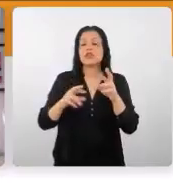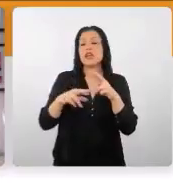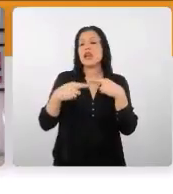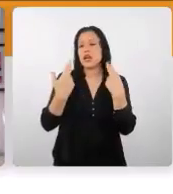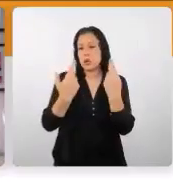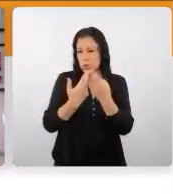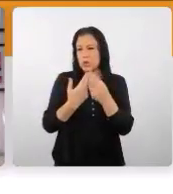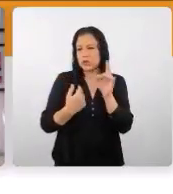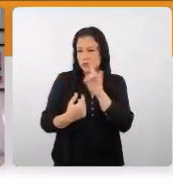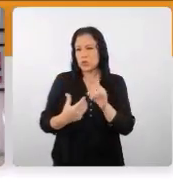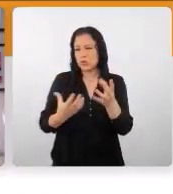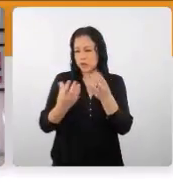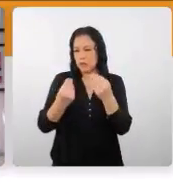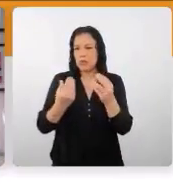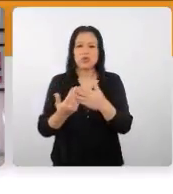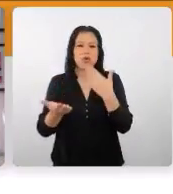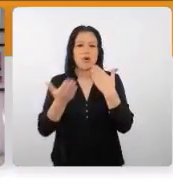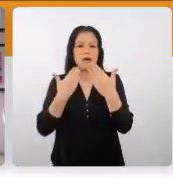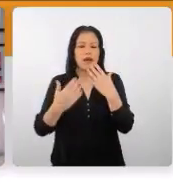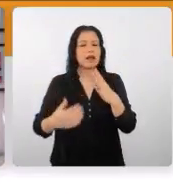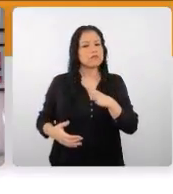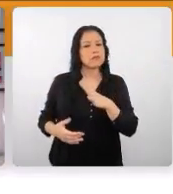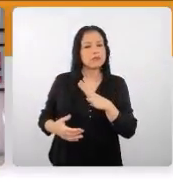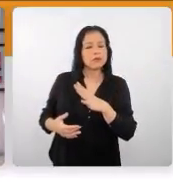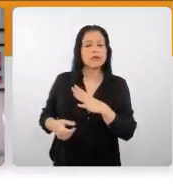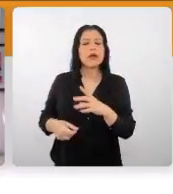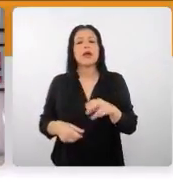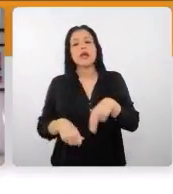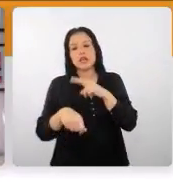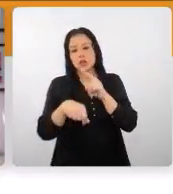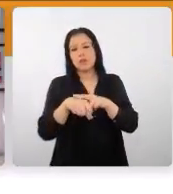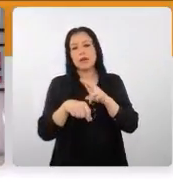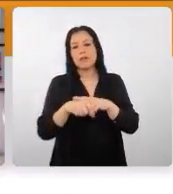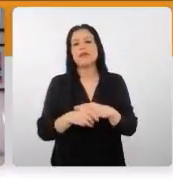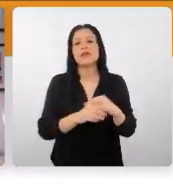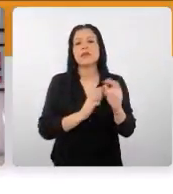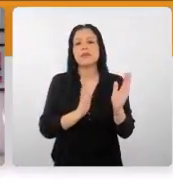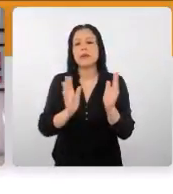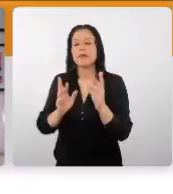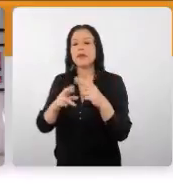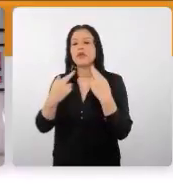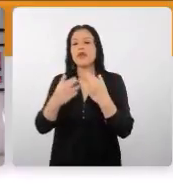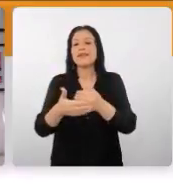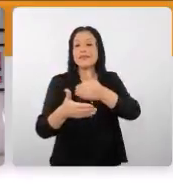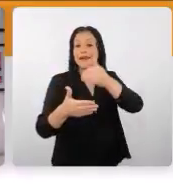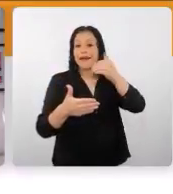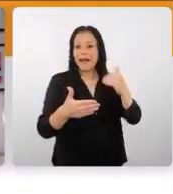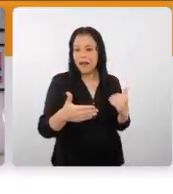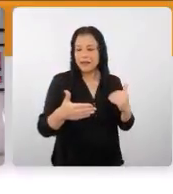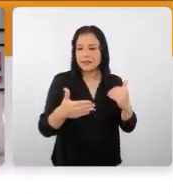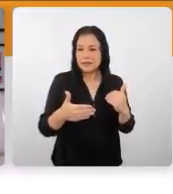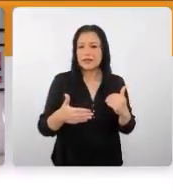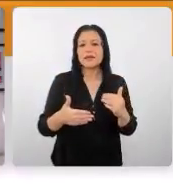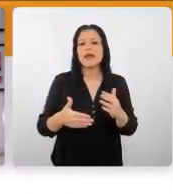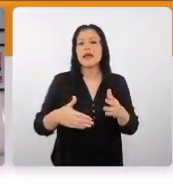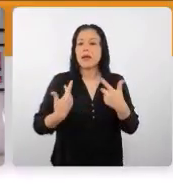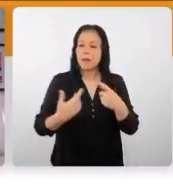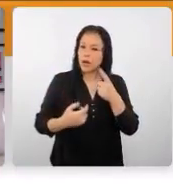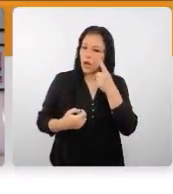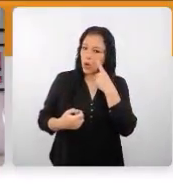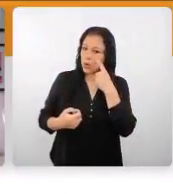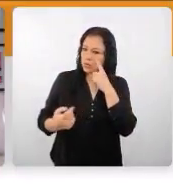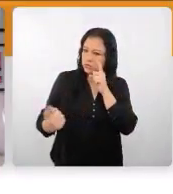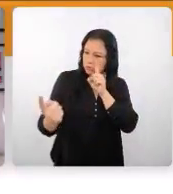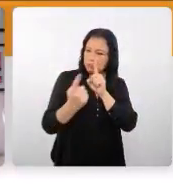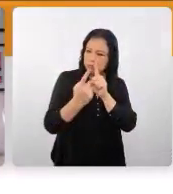ser bastante formales y normalmente se planean reuniones anteriormente para conocerse